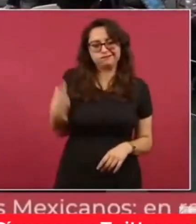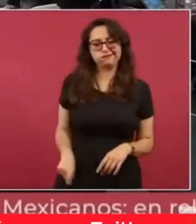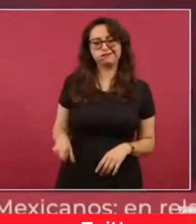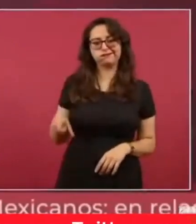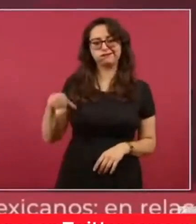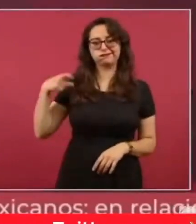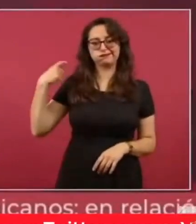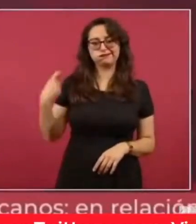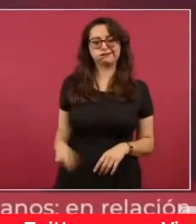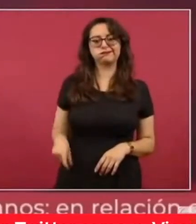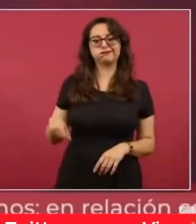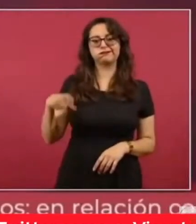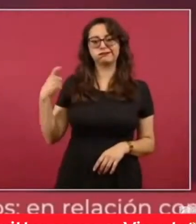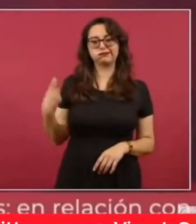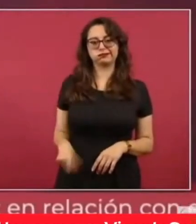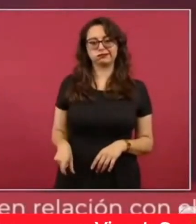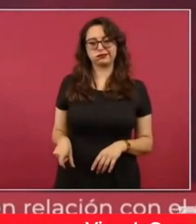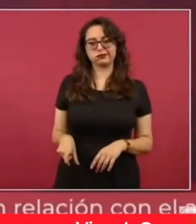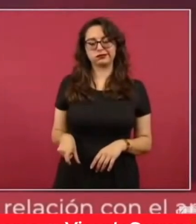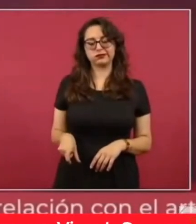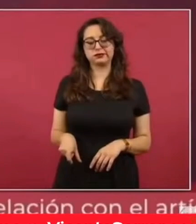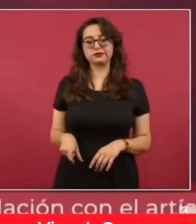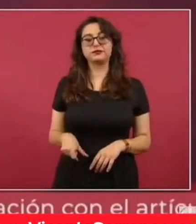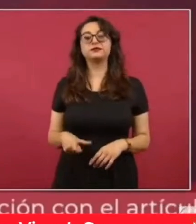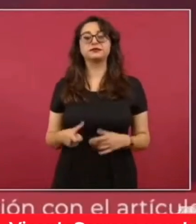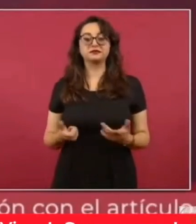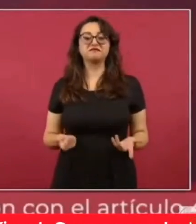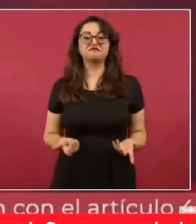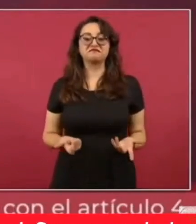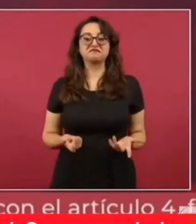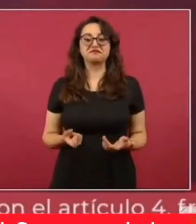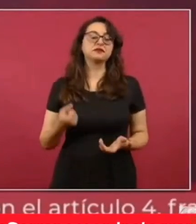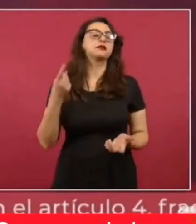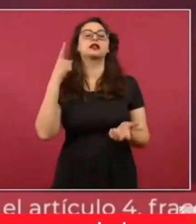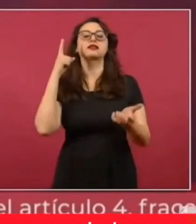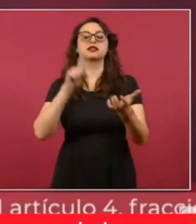hasta tienen legisladores